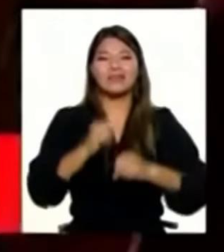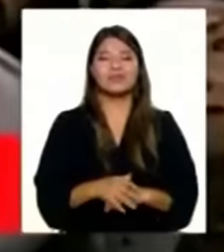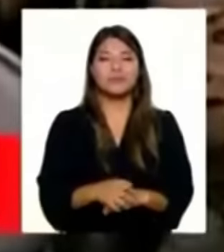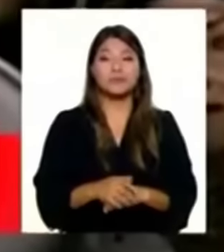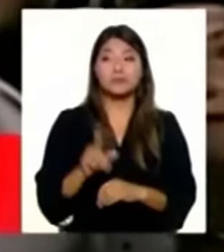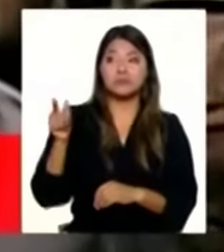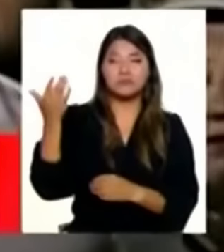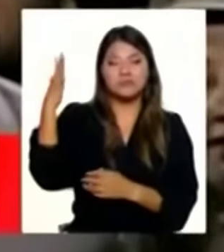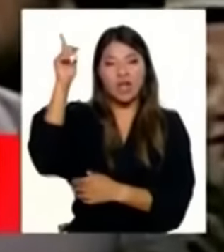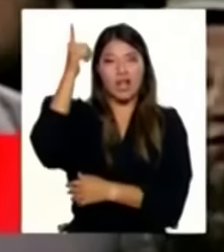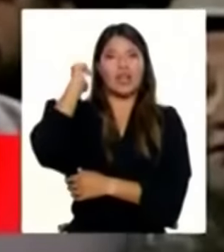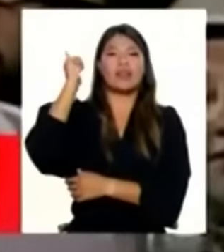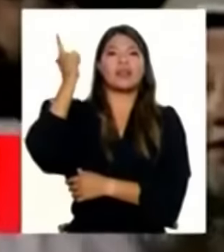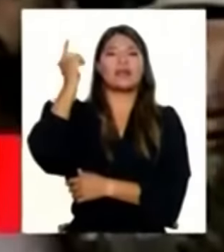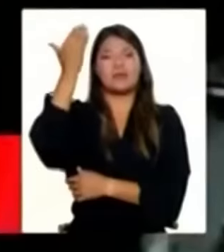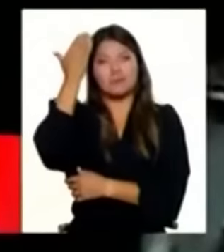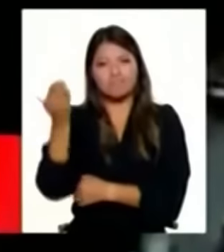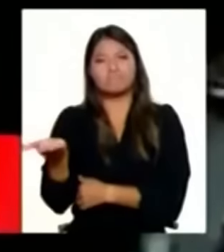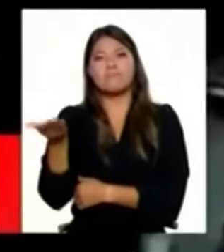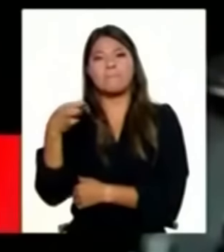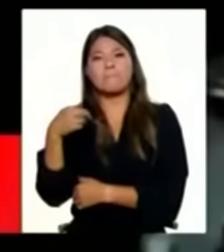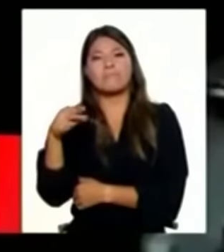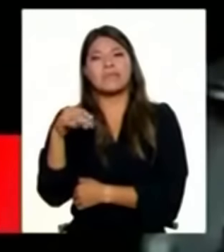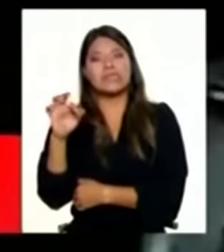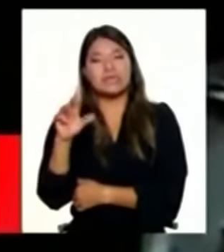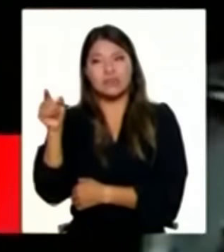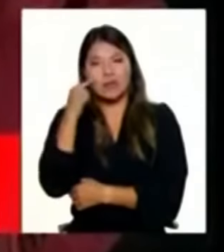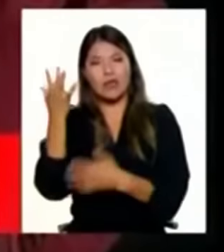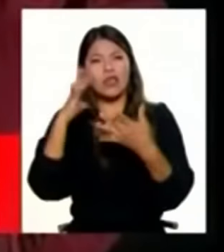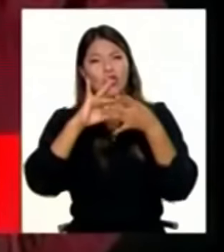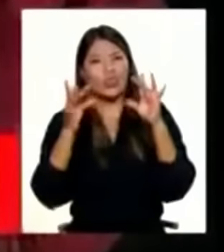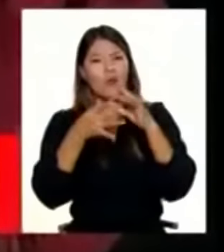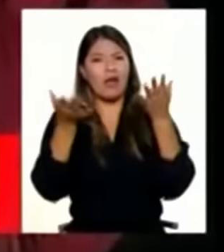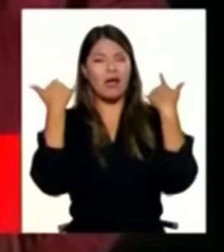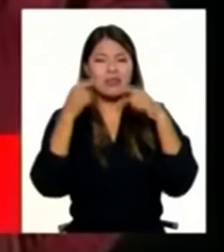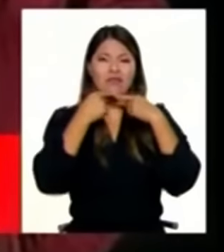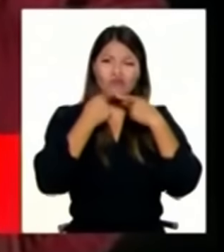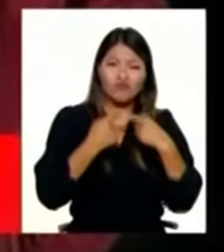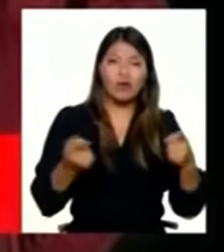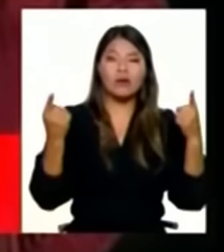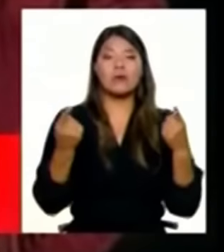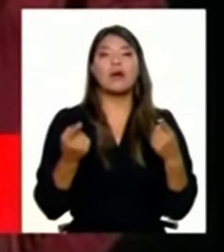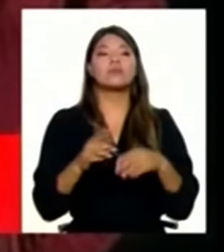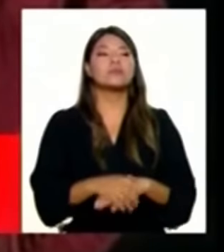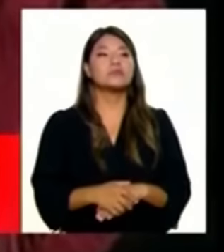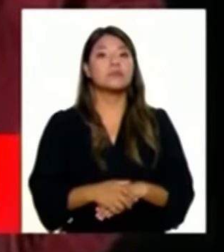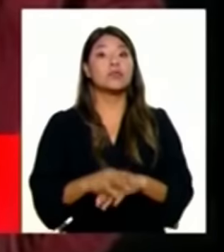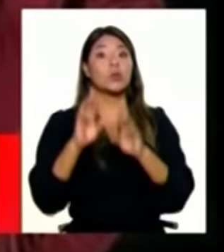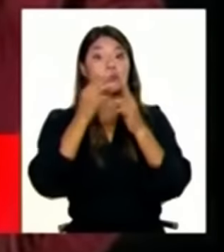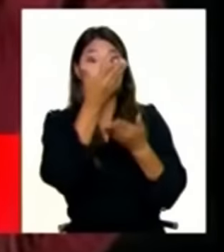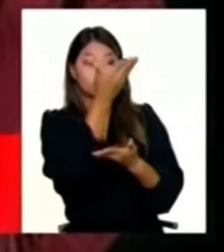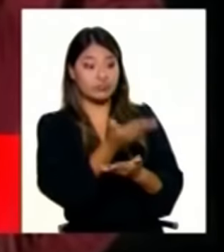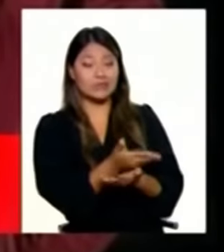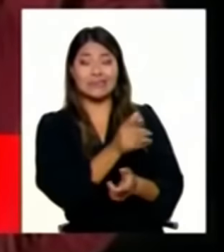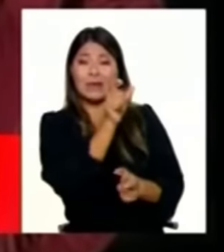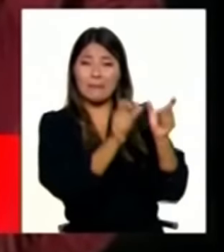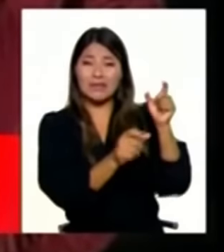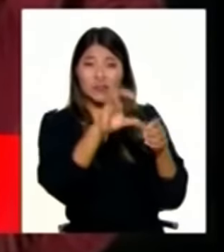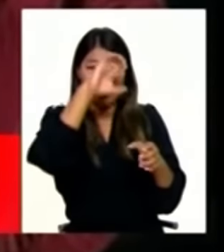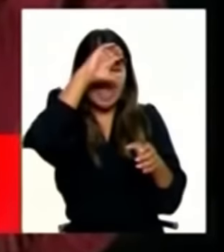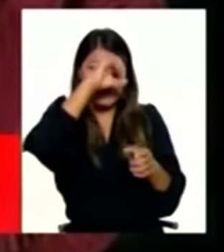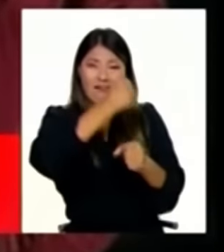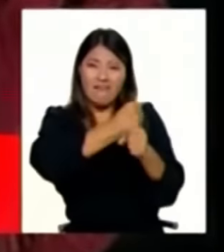dirigió uno de los rescates más exitosos de la historia de Chile y que conmovió al mundo. Ojalá el ejemplo de los mineros se